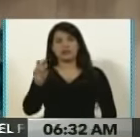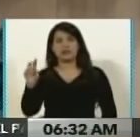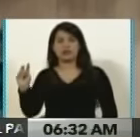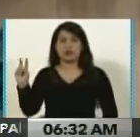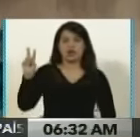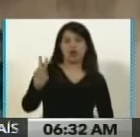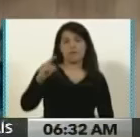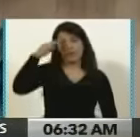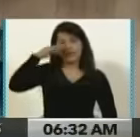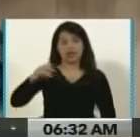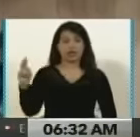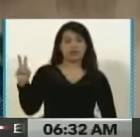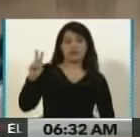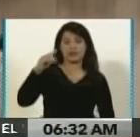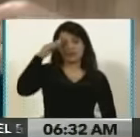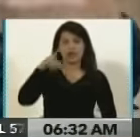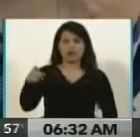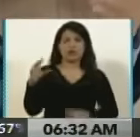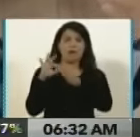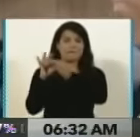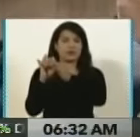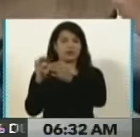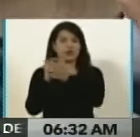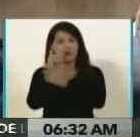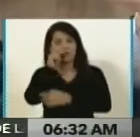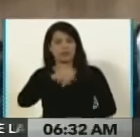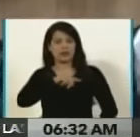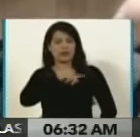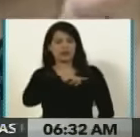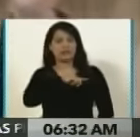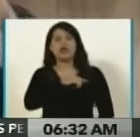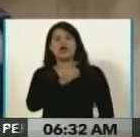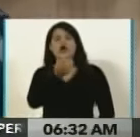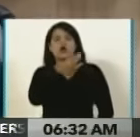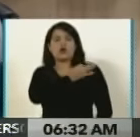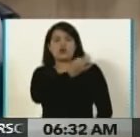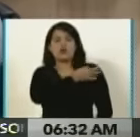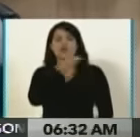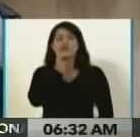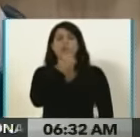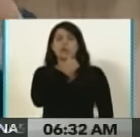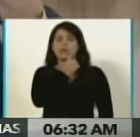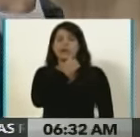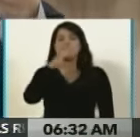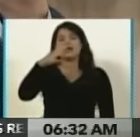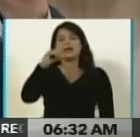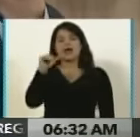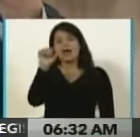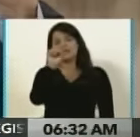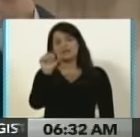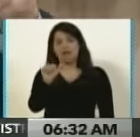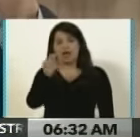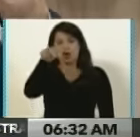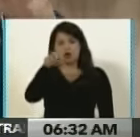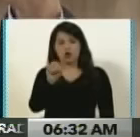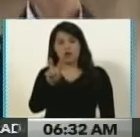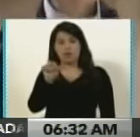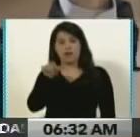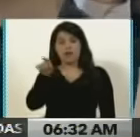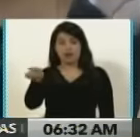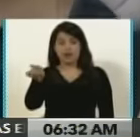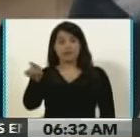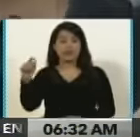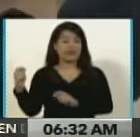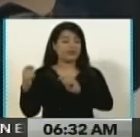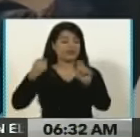Pérez Jiménez. Precisamente el coronel que lo llamaban el Turco Casanova es el oficial que Pérez Jiménez designa